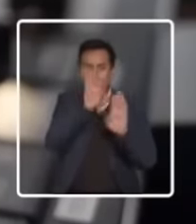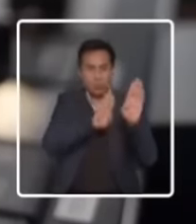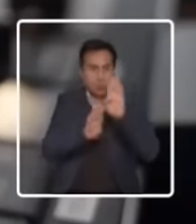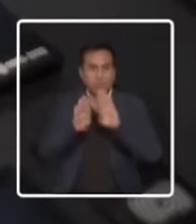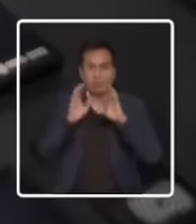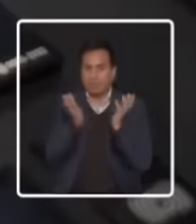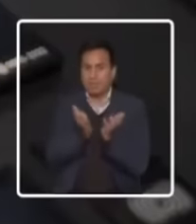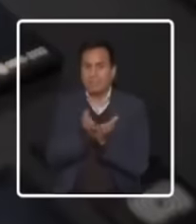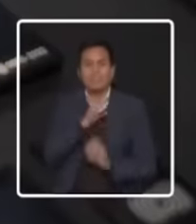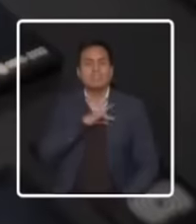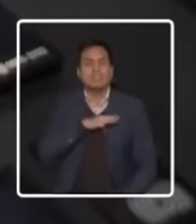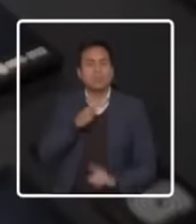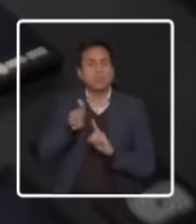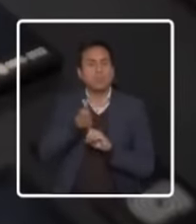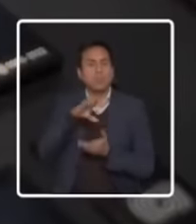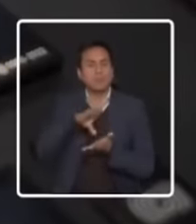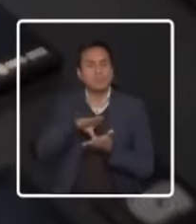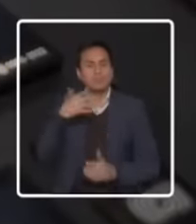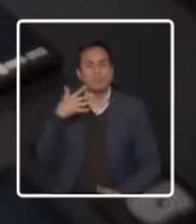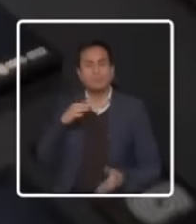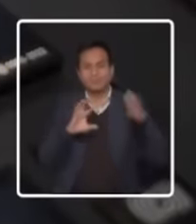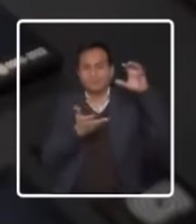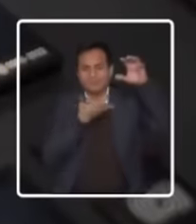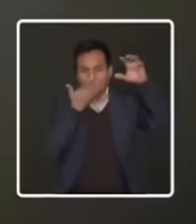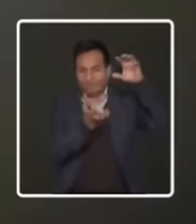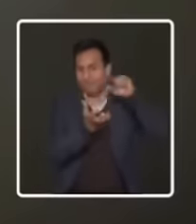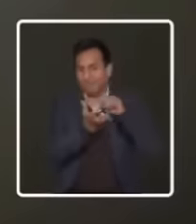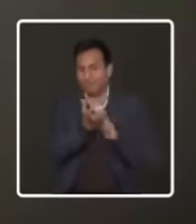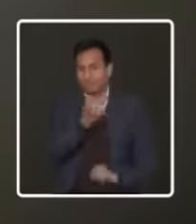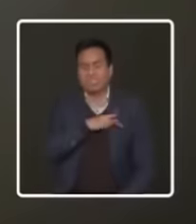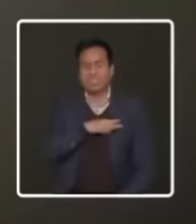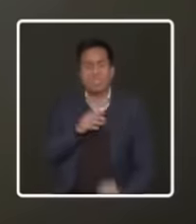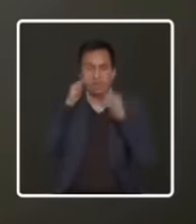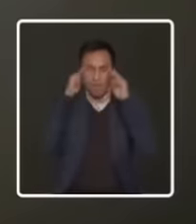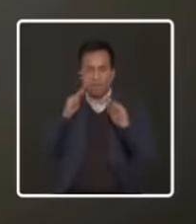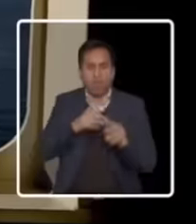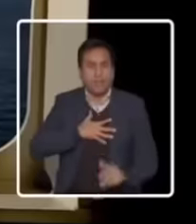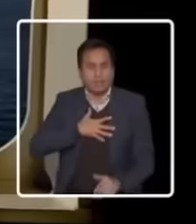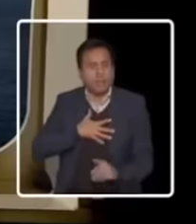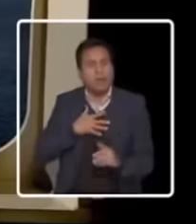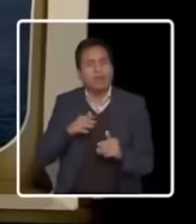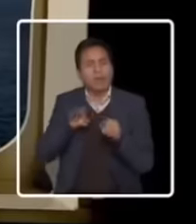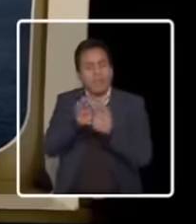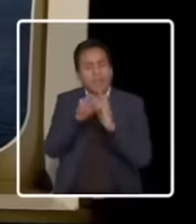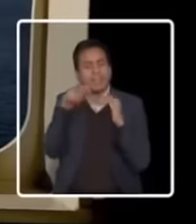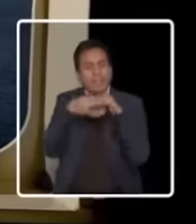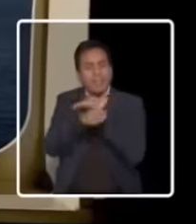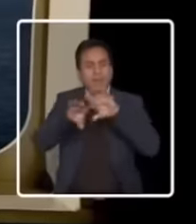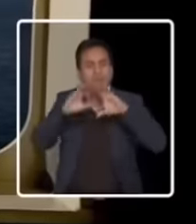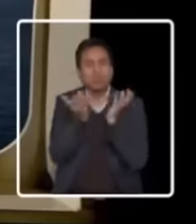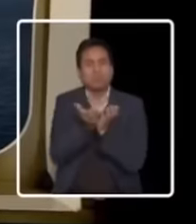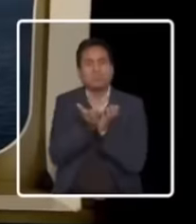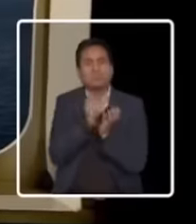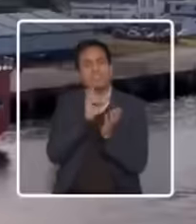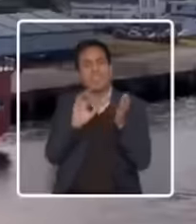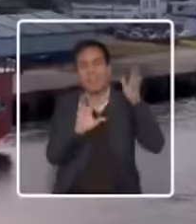a nivel mundial. Chile es un país esencialmente antártico, que tiene vocación antártica, que es la puerta de entrada para el mundo a la